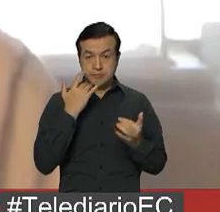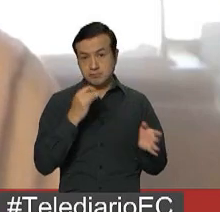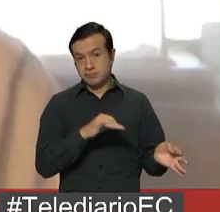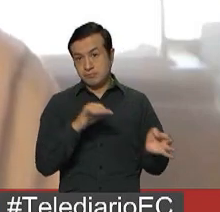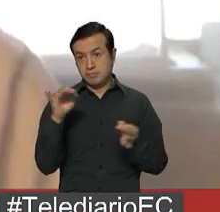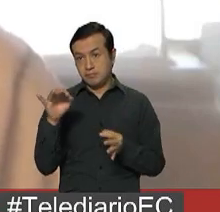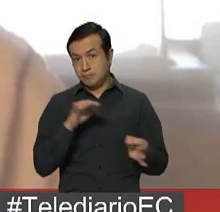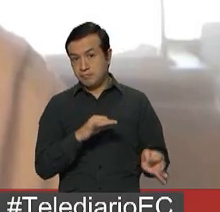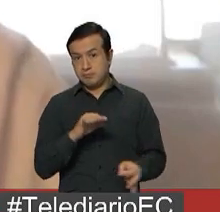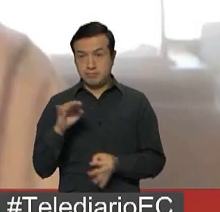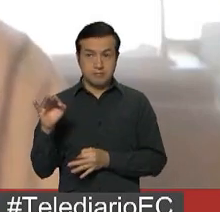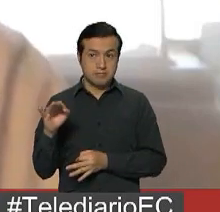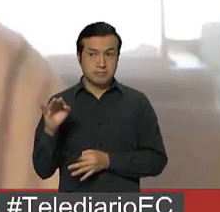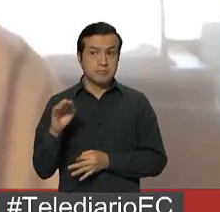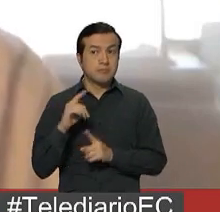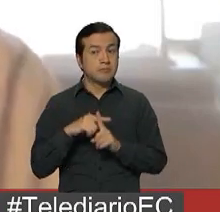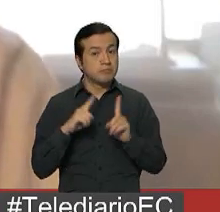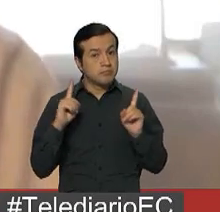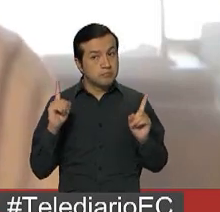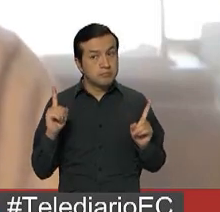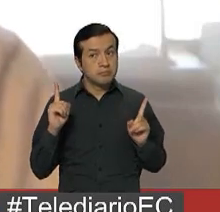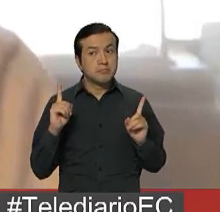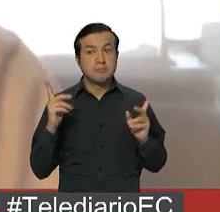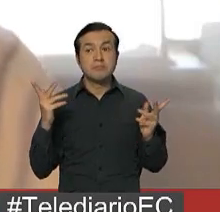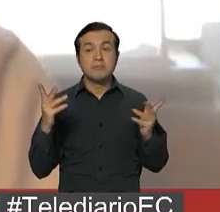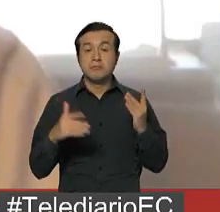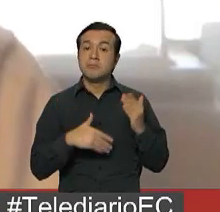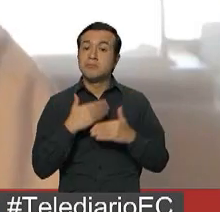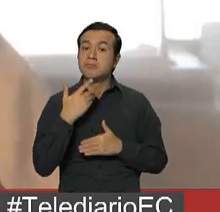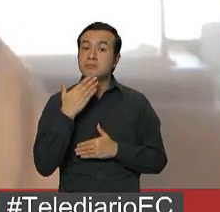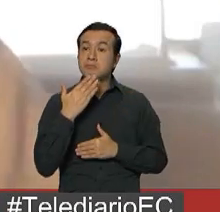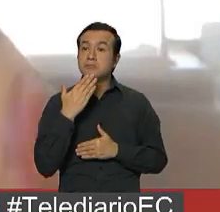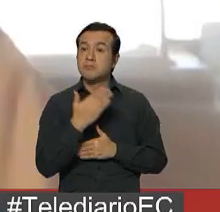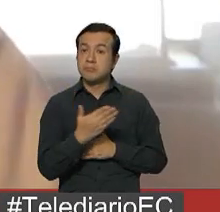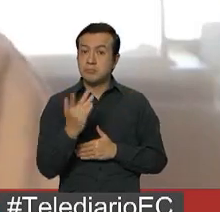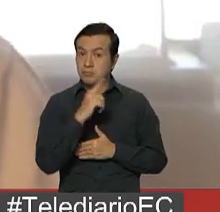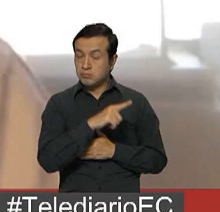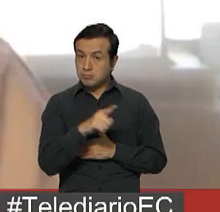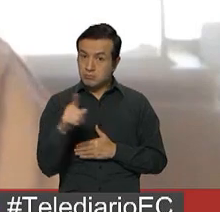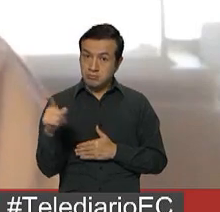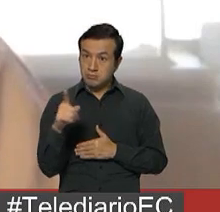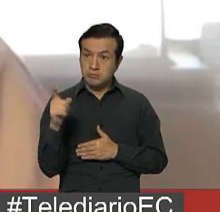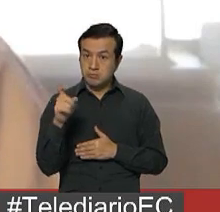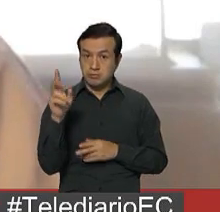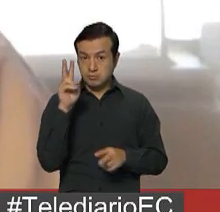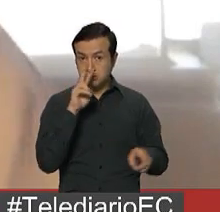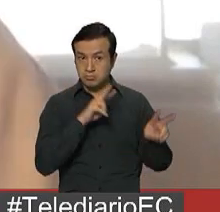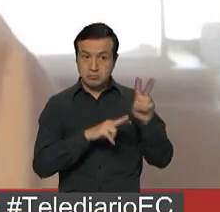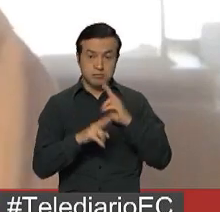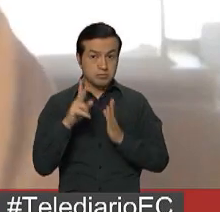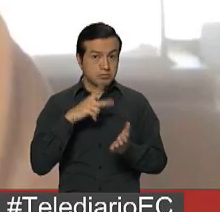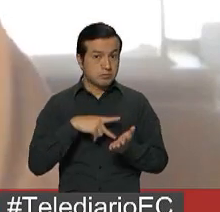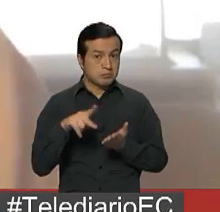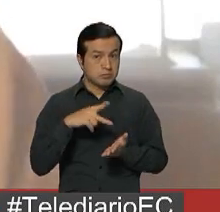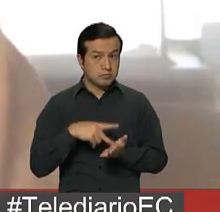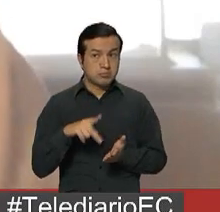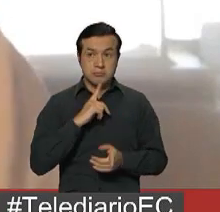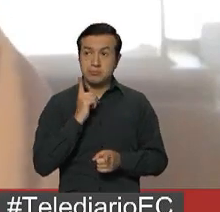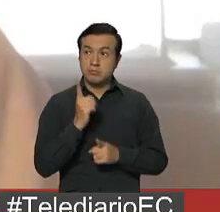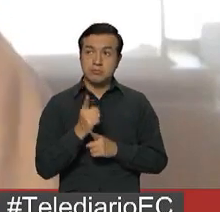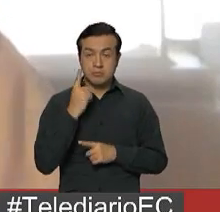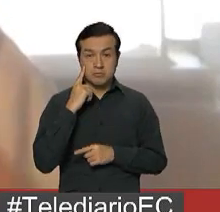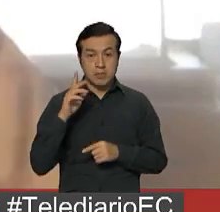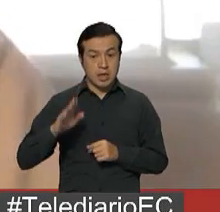también estos pagos pero de todas maneras va a llegar un momento en el cual usted tiene que hacer esos pagos es decir una cosa es que los